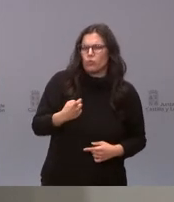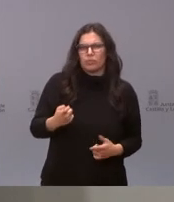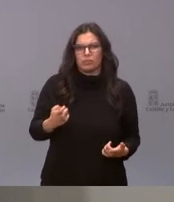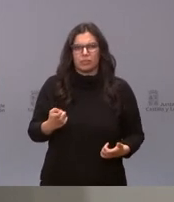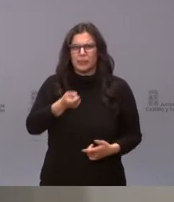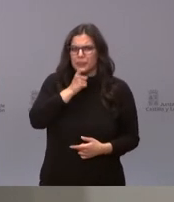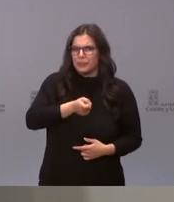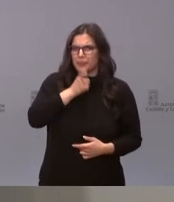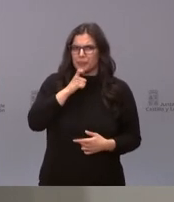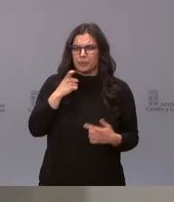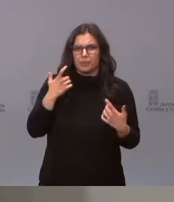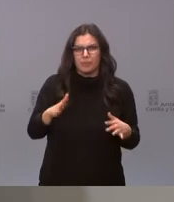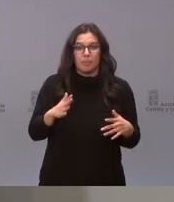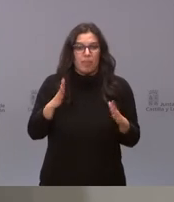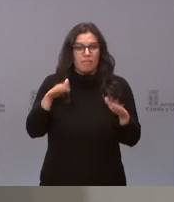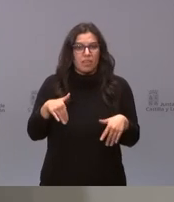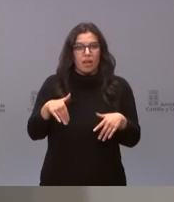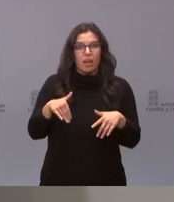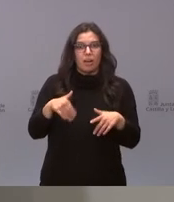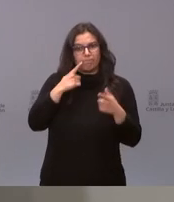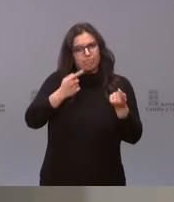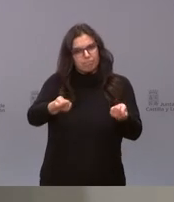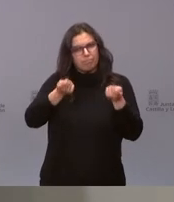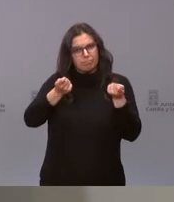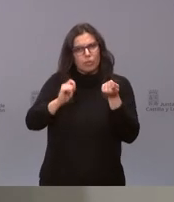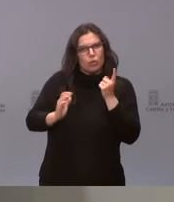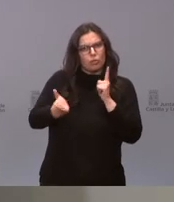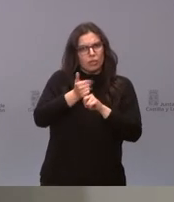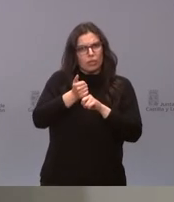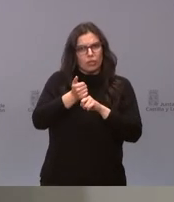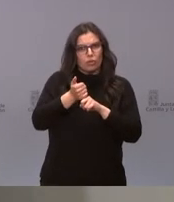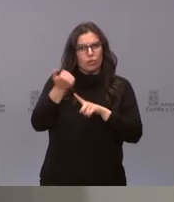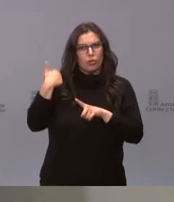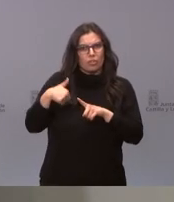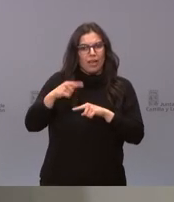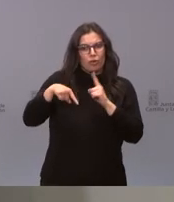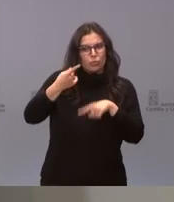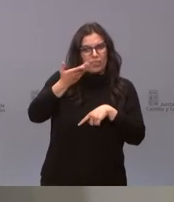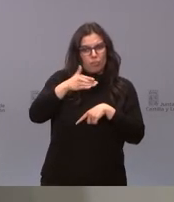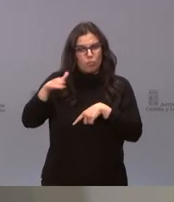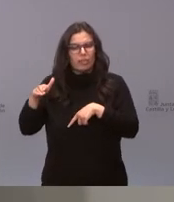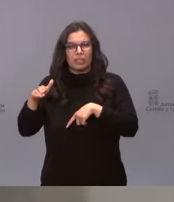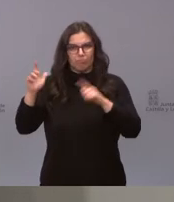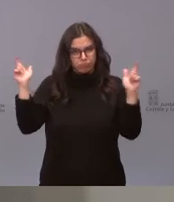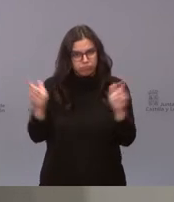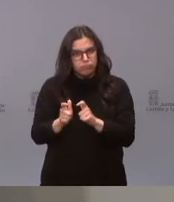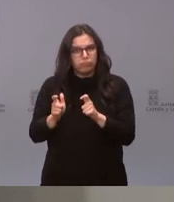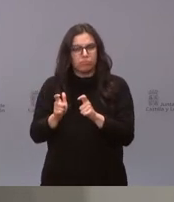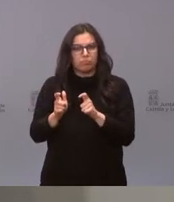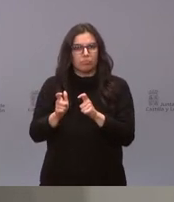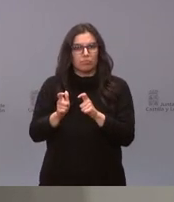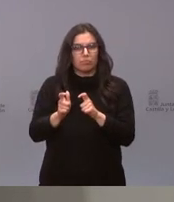yo creo que hemos conseguido una contención importante hemos conseguido una disminución de la letalidad de la mortalidad muy importante